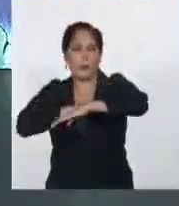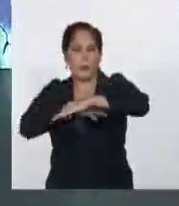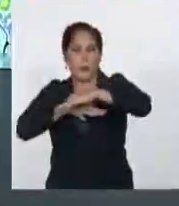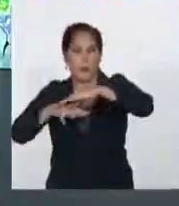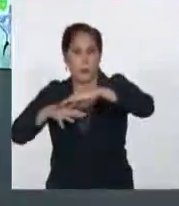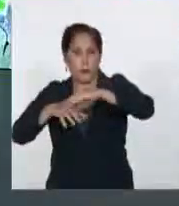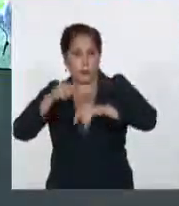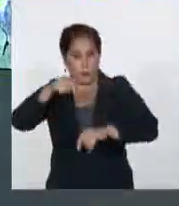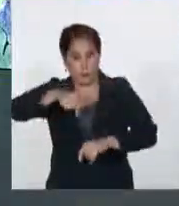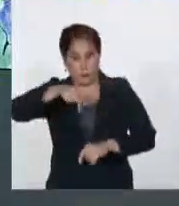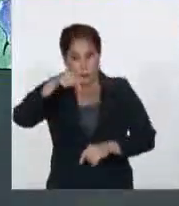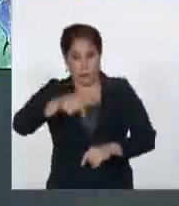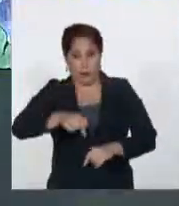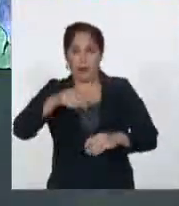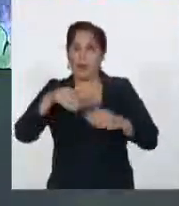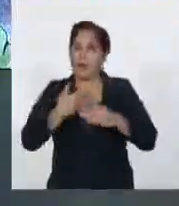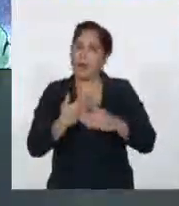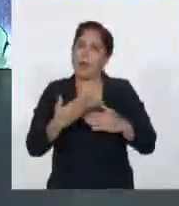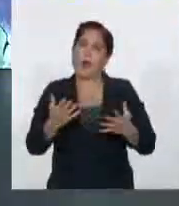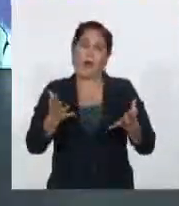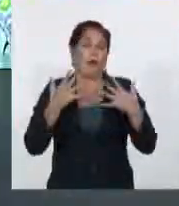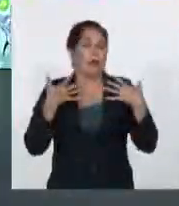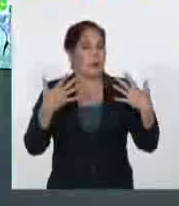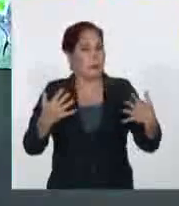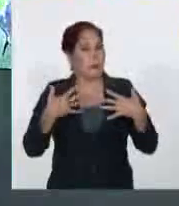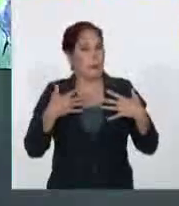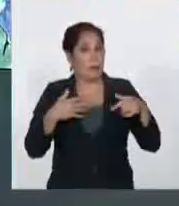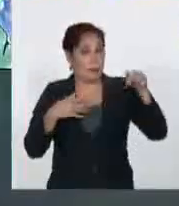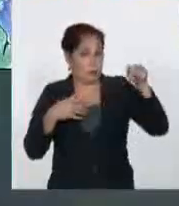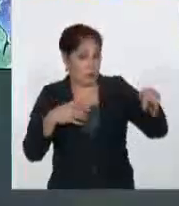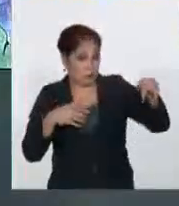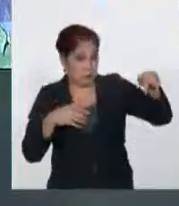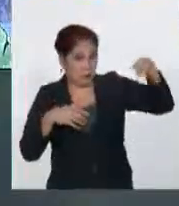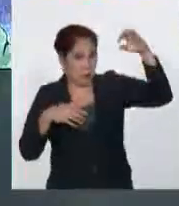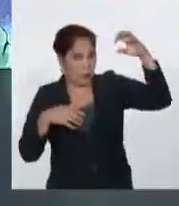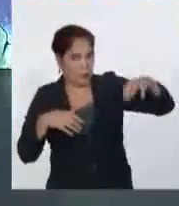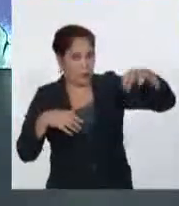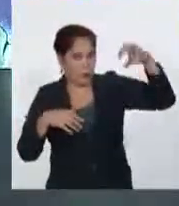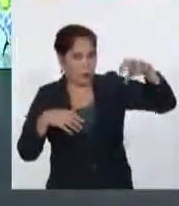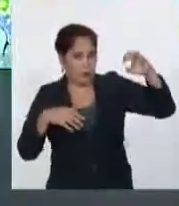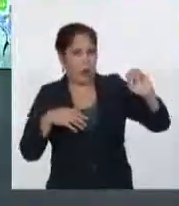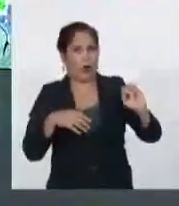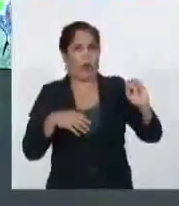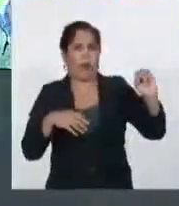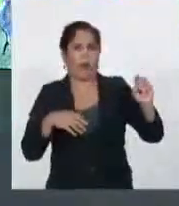resumen, para hoy, un día cálido con aislados chubascos y tormentas eléctricas en las provincias del sur